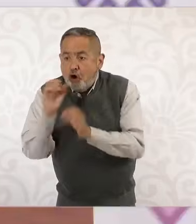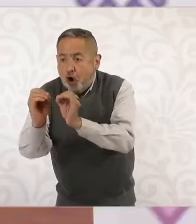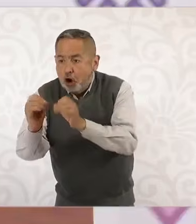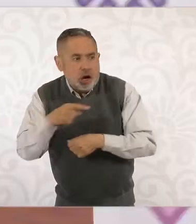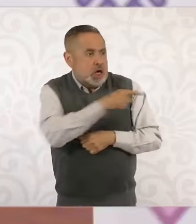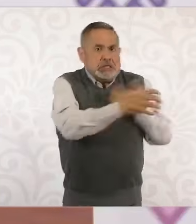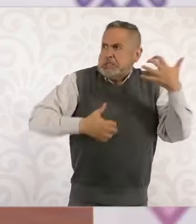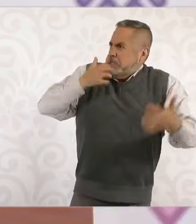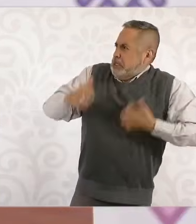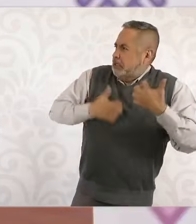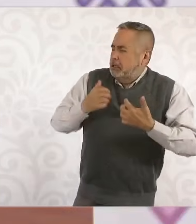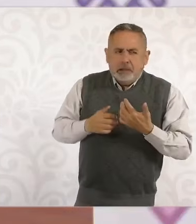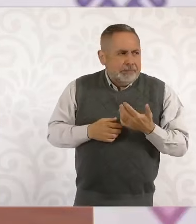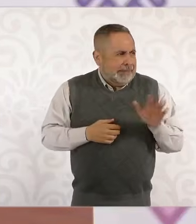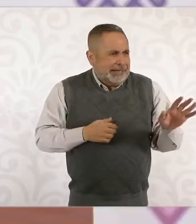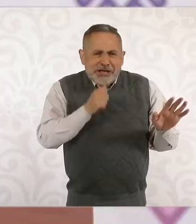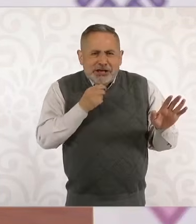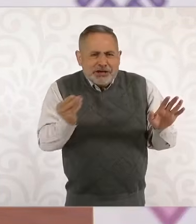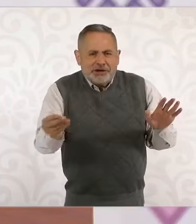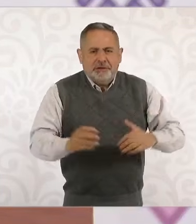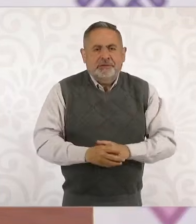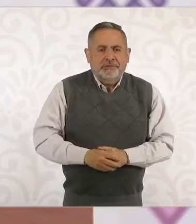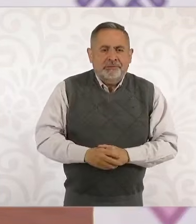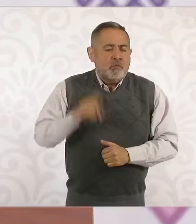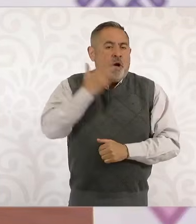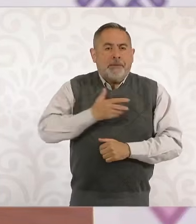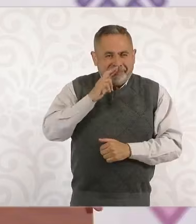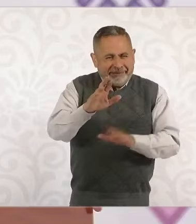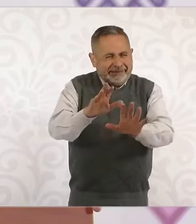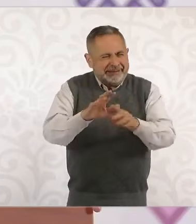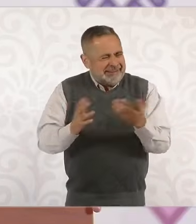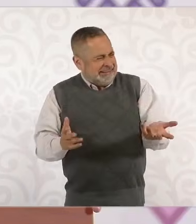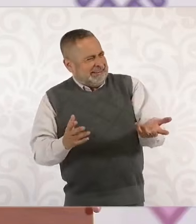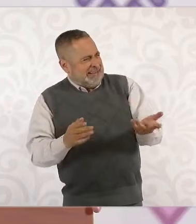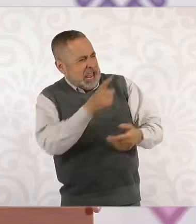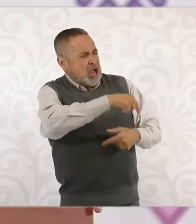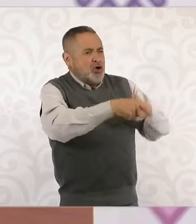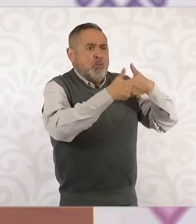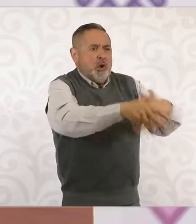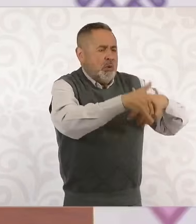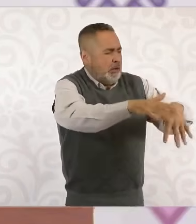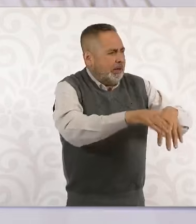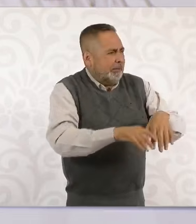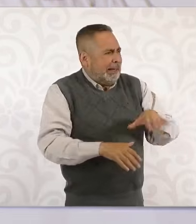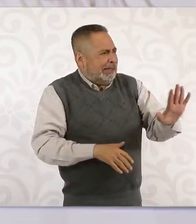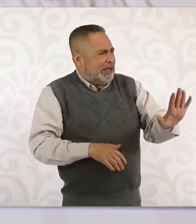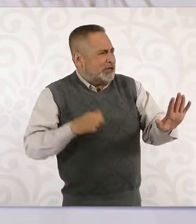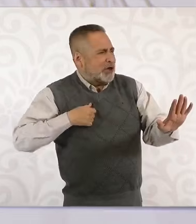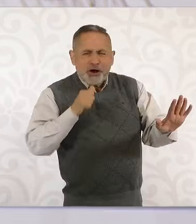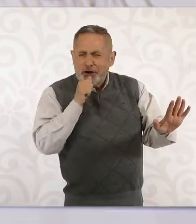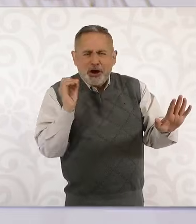más, ya hasta se iban a movilizar, ¿no? Los de la oposición. Y todavía no se